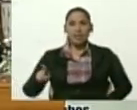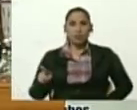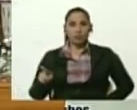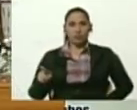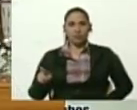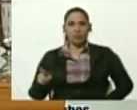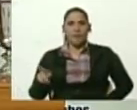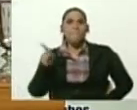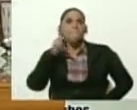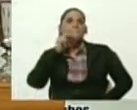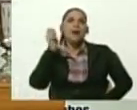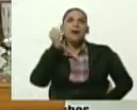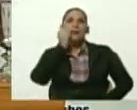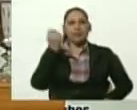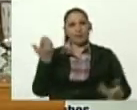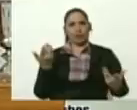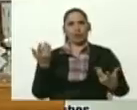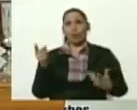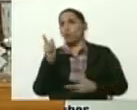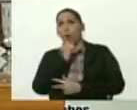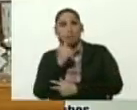que no debieran ni salir